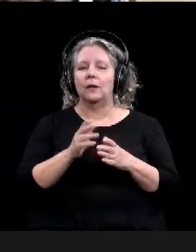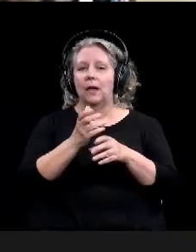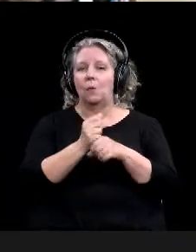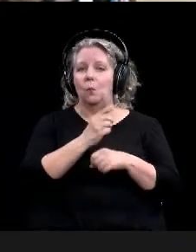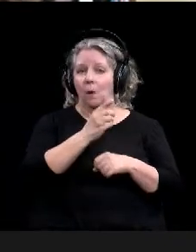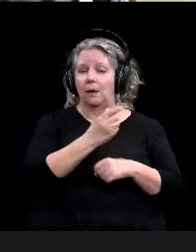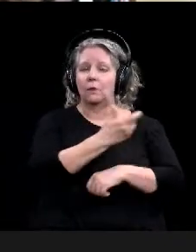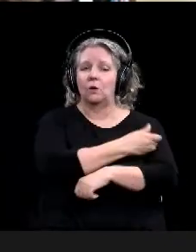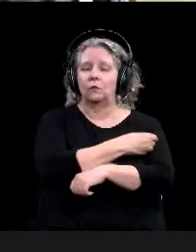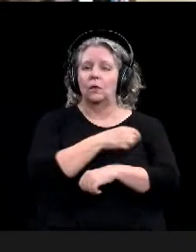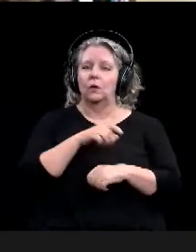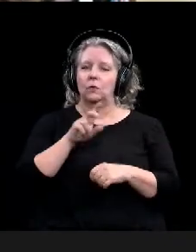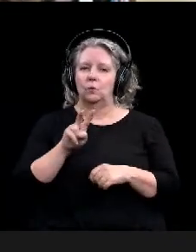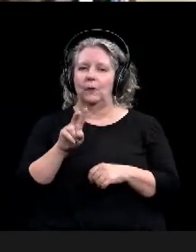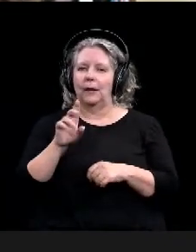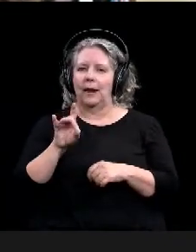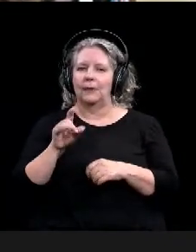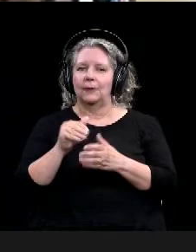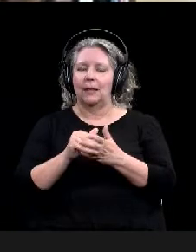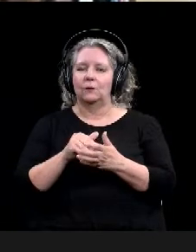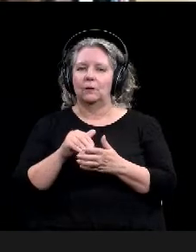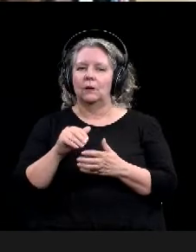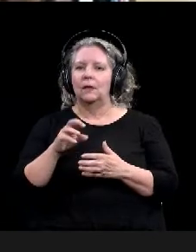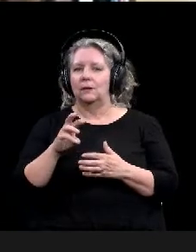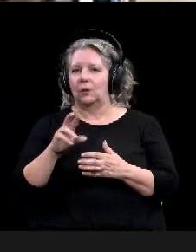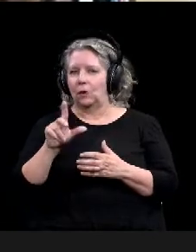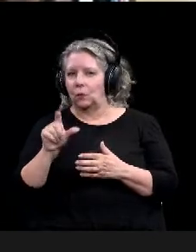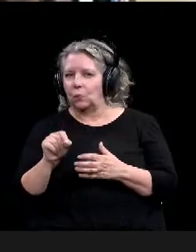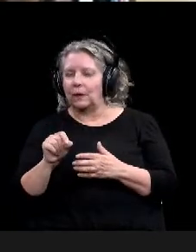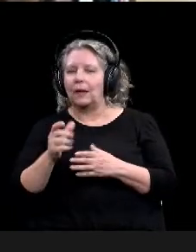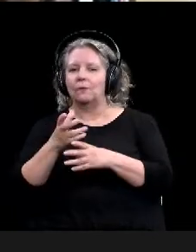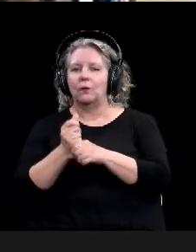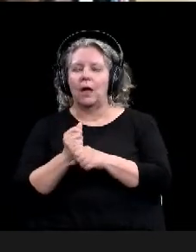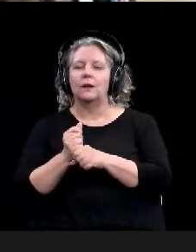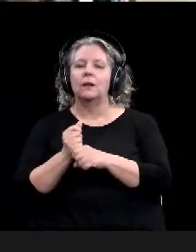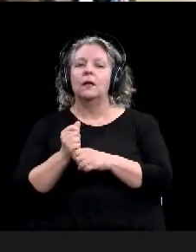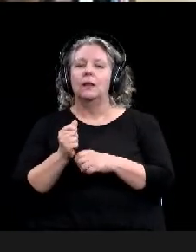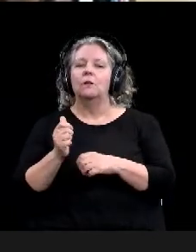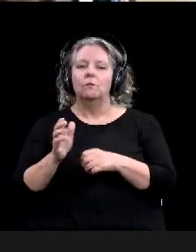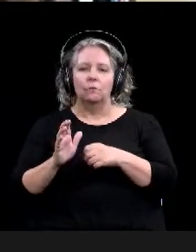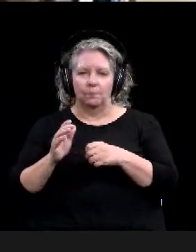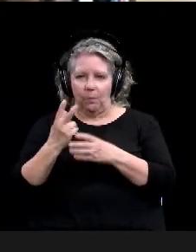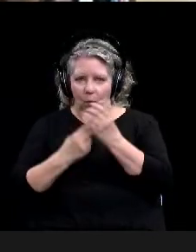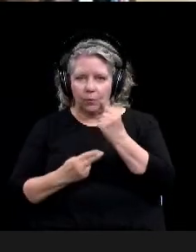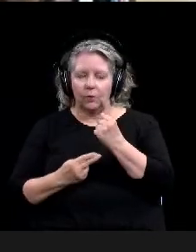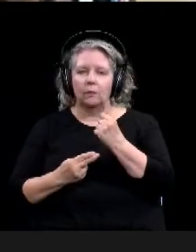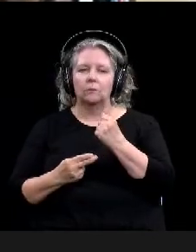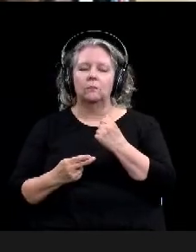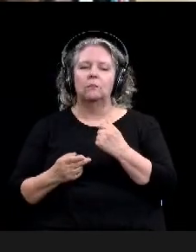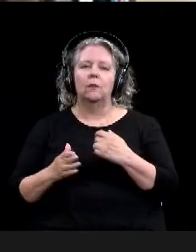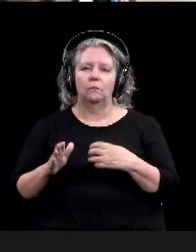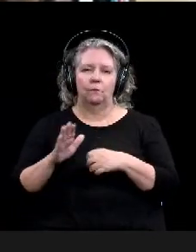proporcionan 36.000 hacen con doctor las dos veces y